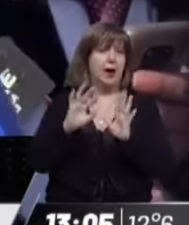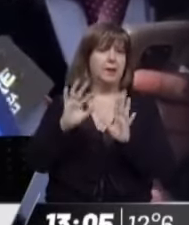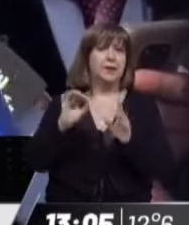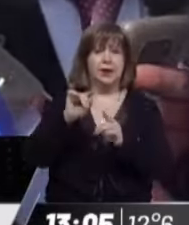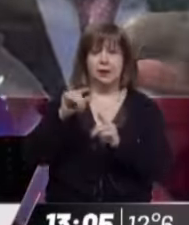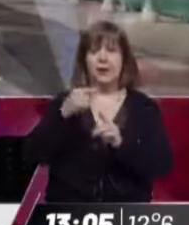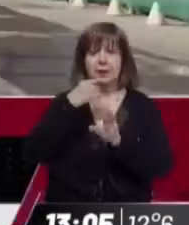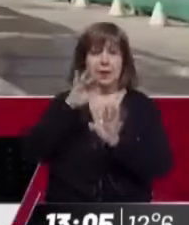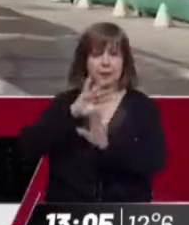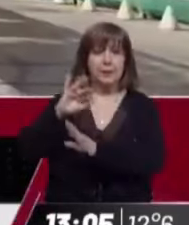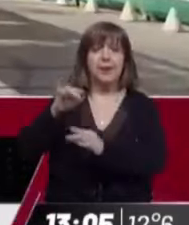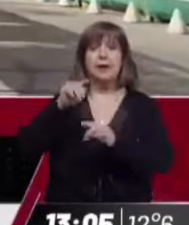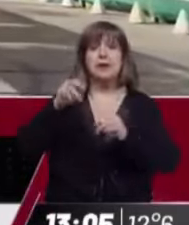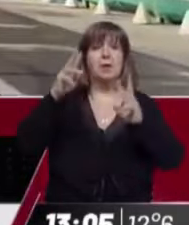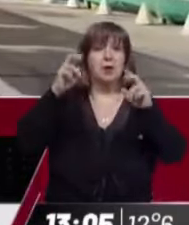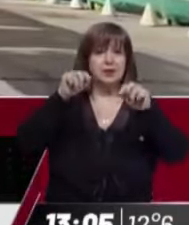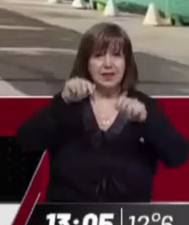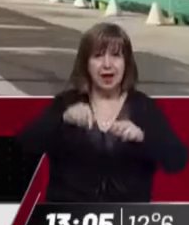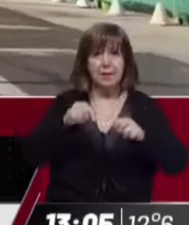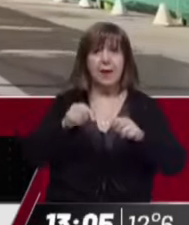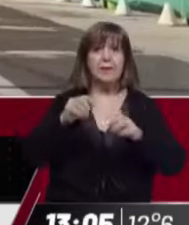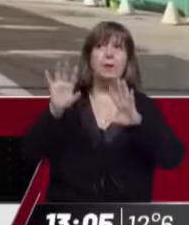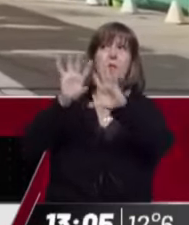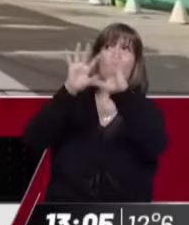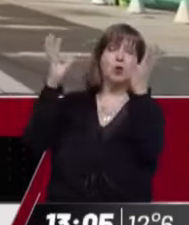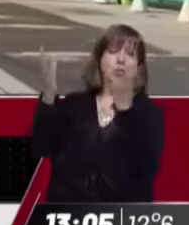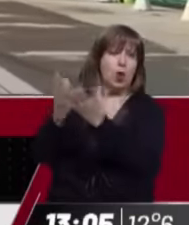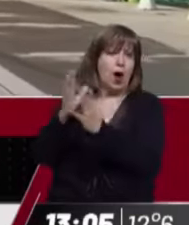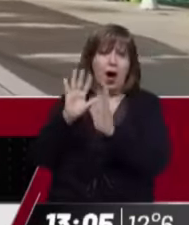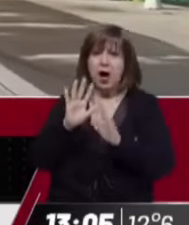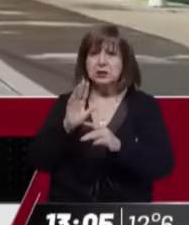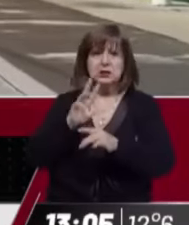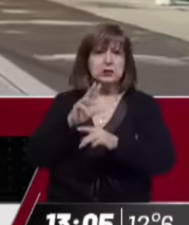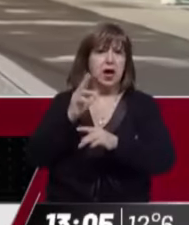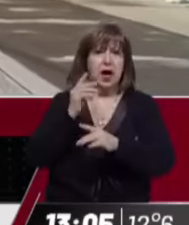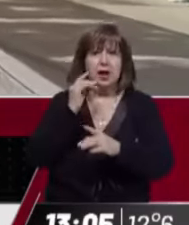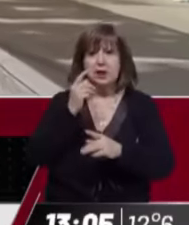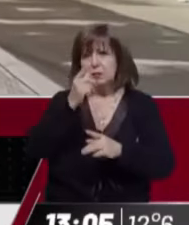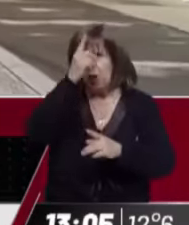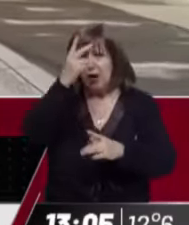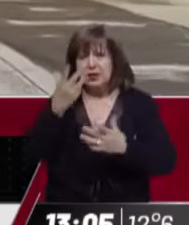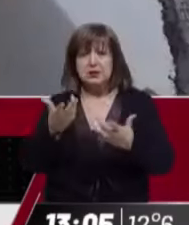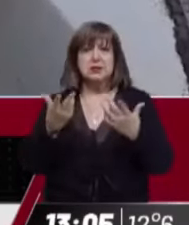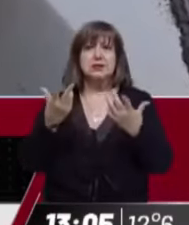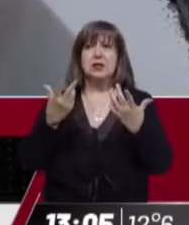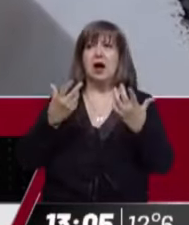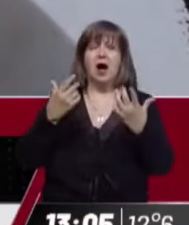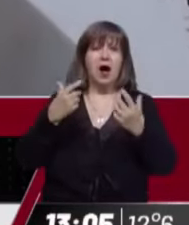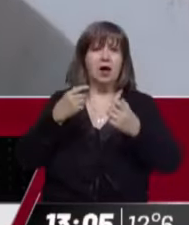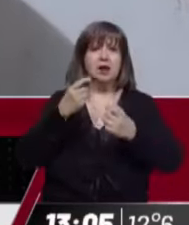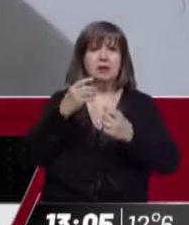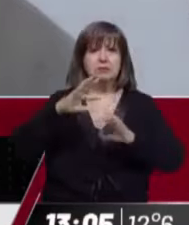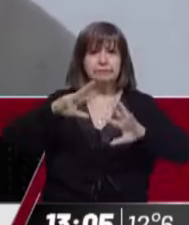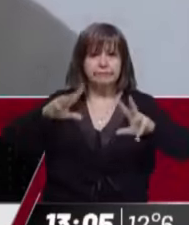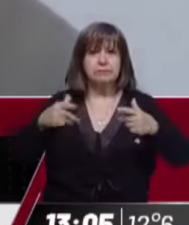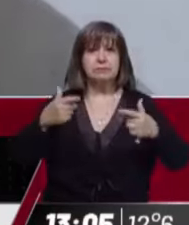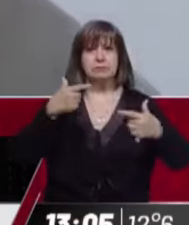todo el mundo. Hay problemas de inseguridad, en ningún lugar se los elimina totalmente, pero estoy seguro que se morigera